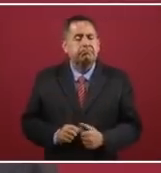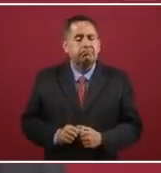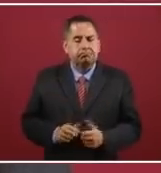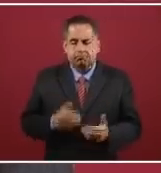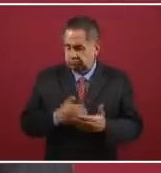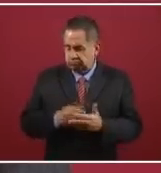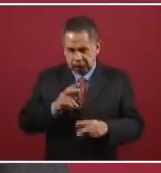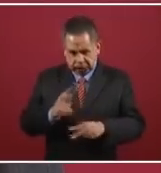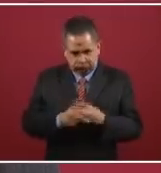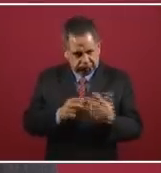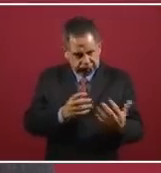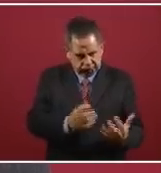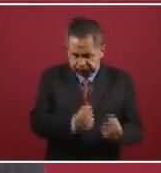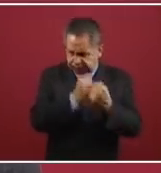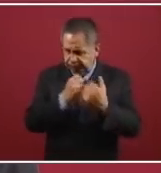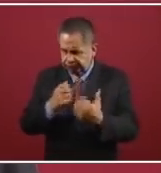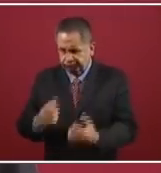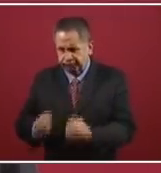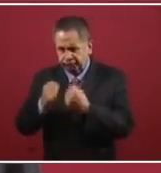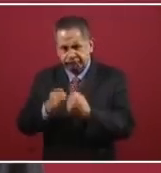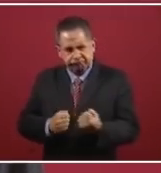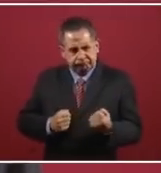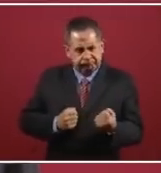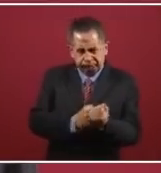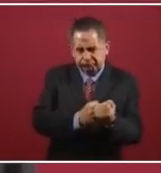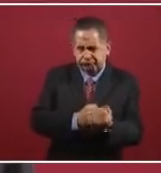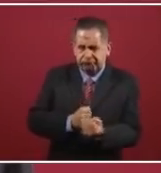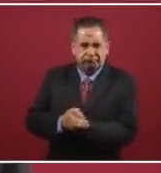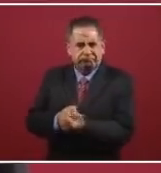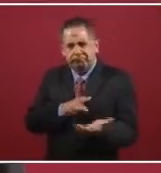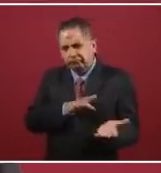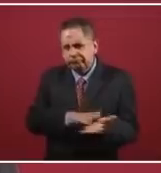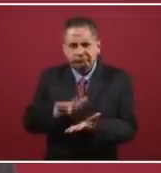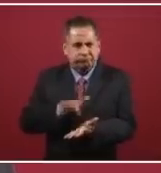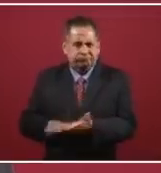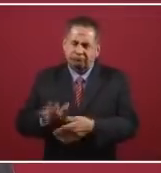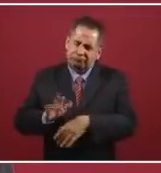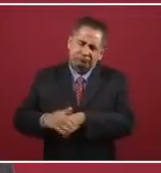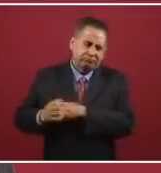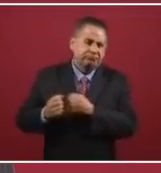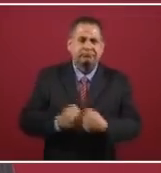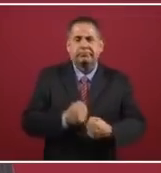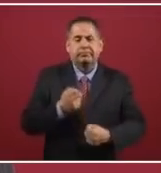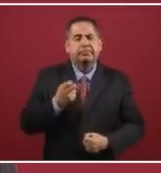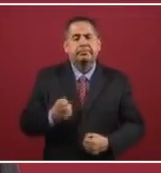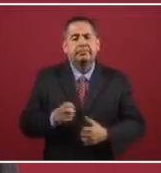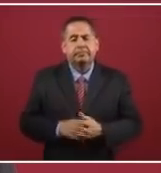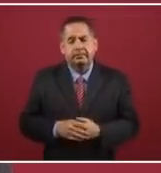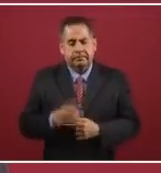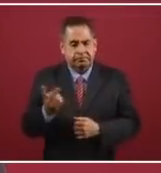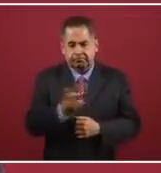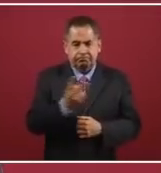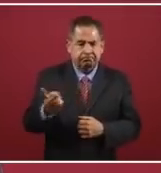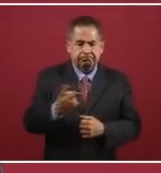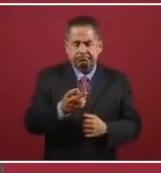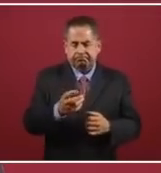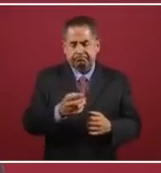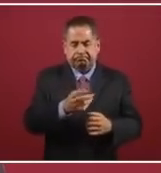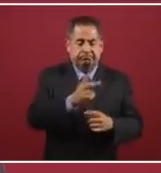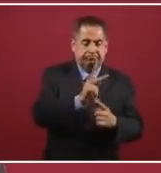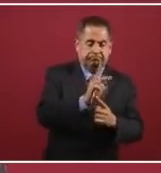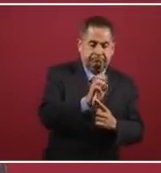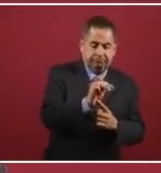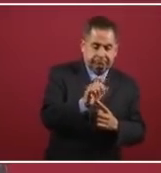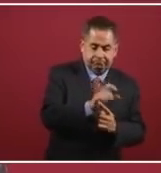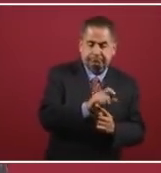Ahora las vamos a apuntalar, a consolidar a las dos empresas.